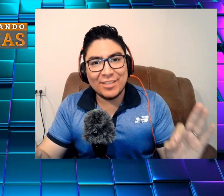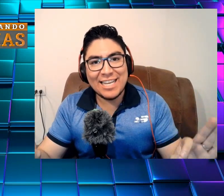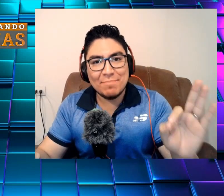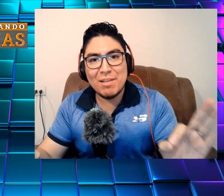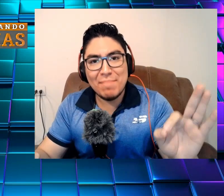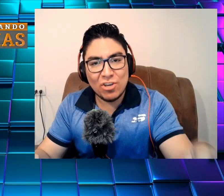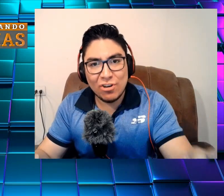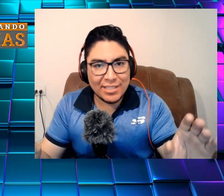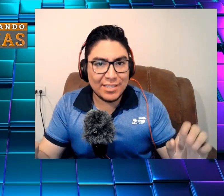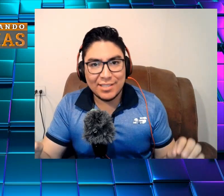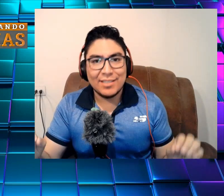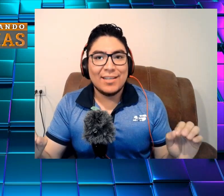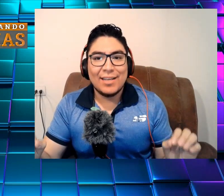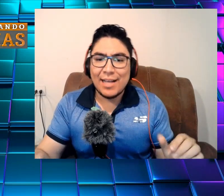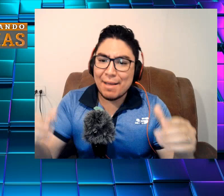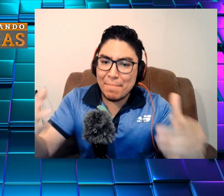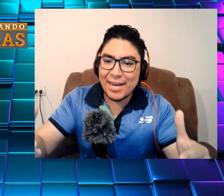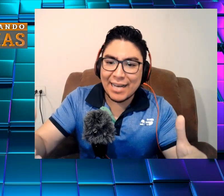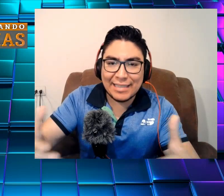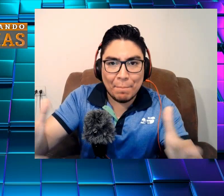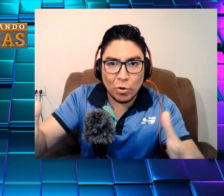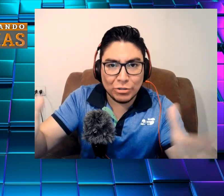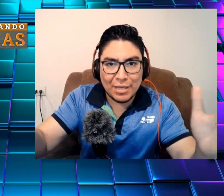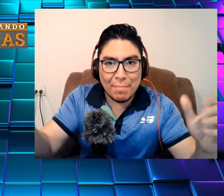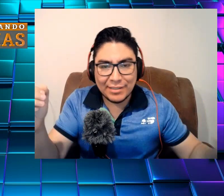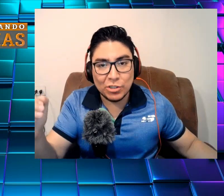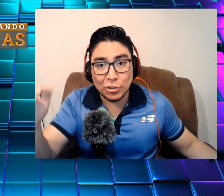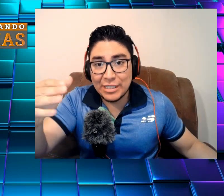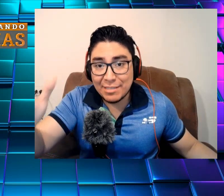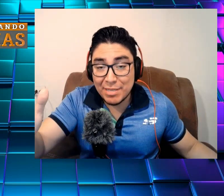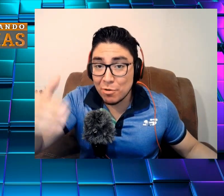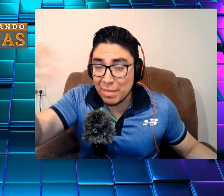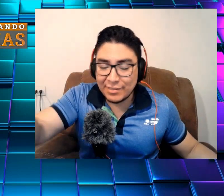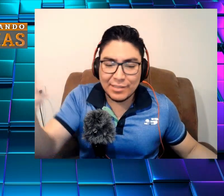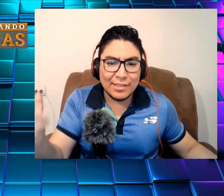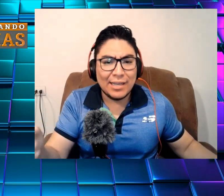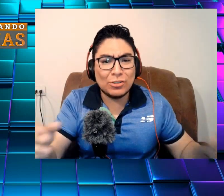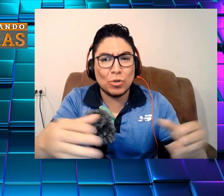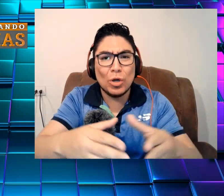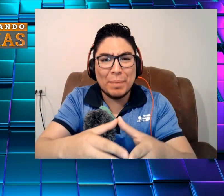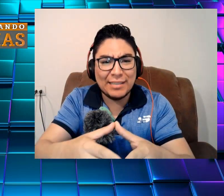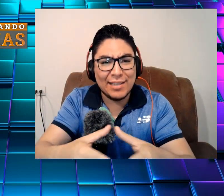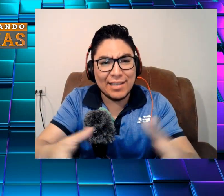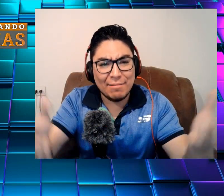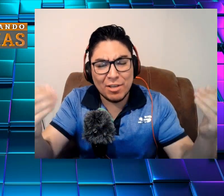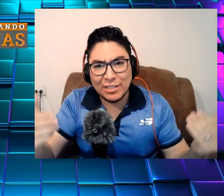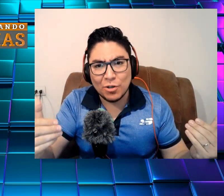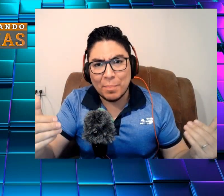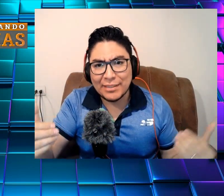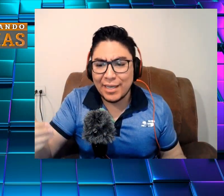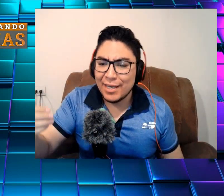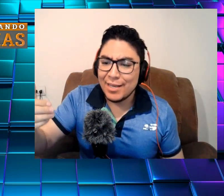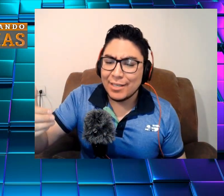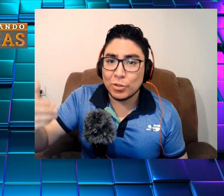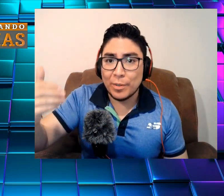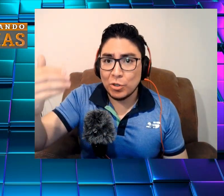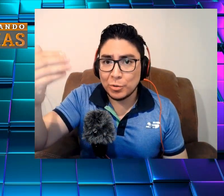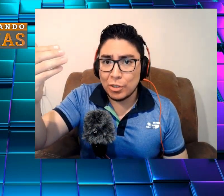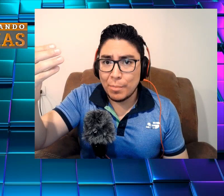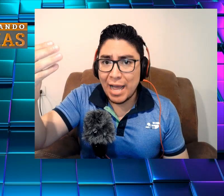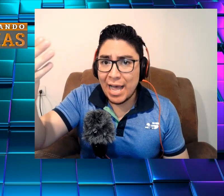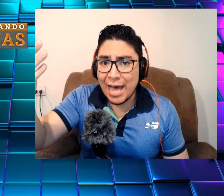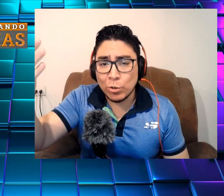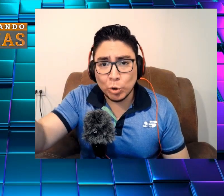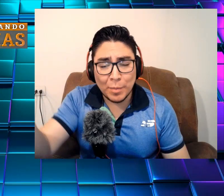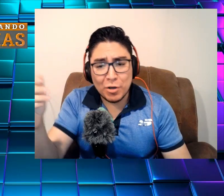dado 10.000 millones en becas apoyos y demás y no son 10.000 son más esto el presidente en el vídeo anterior lo pasé sobre